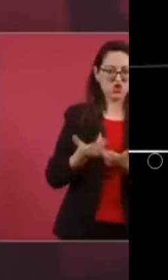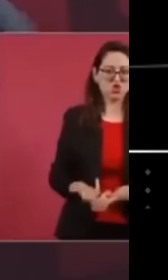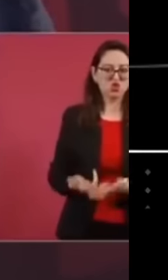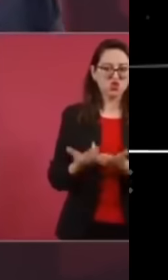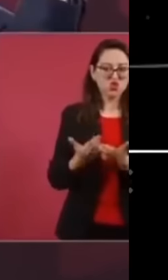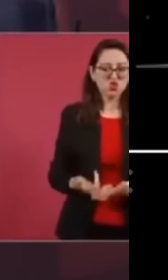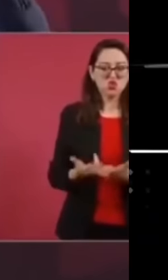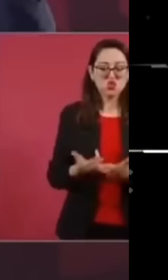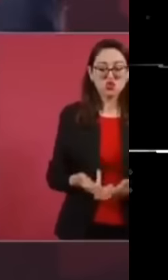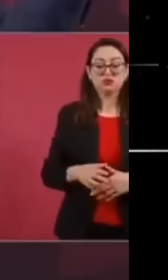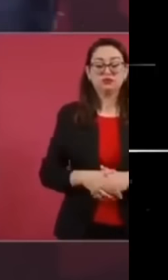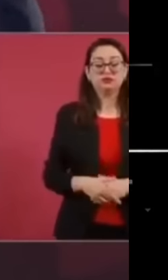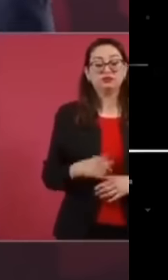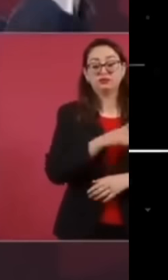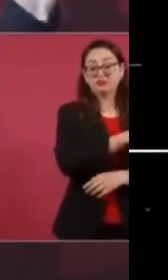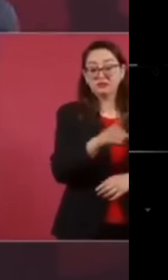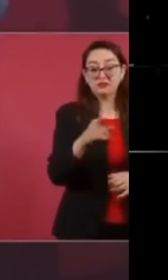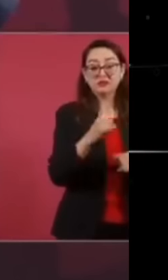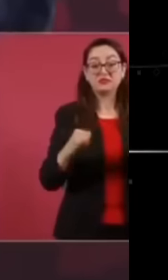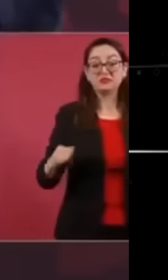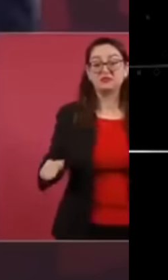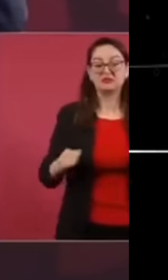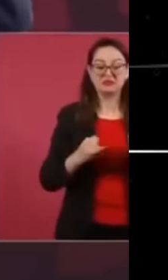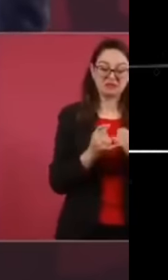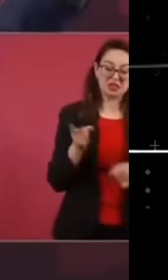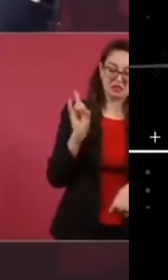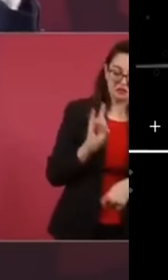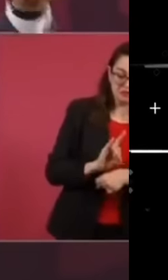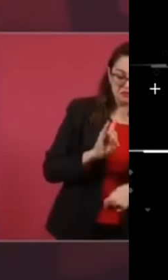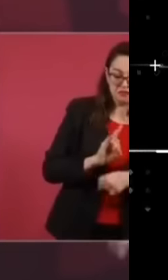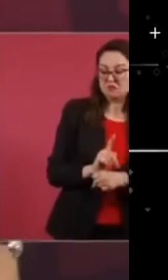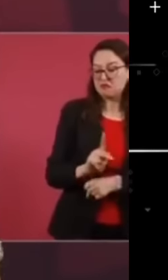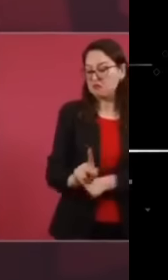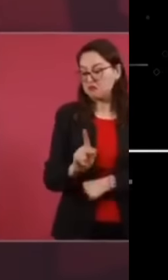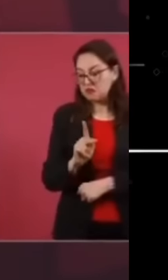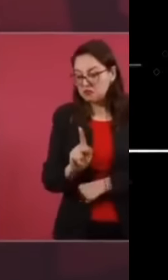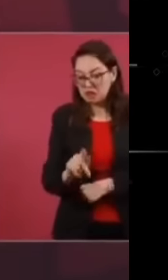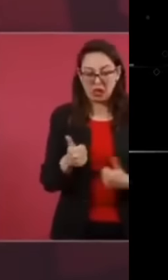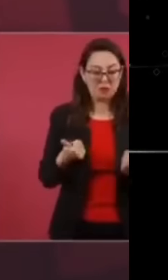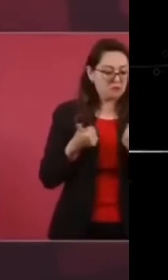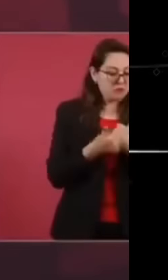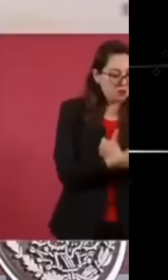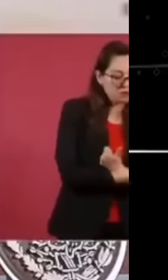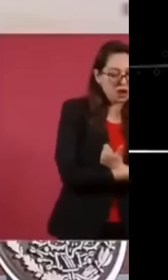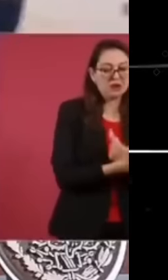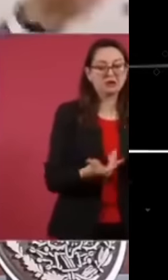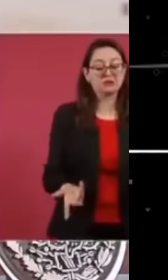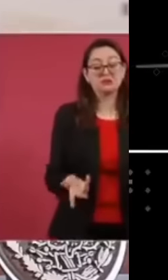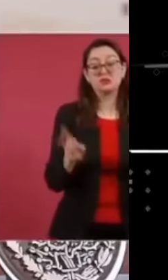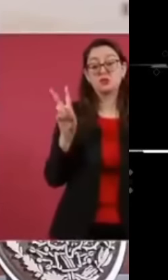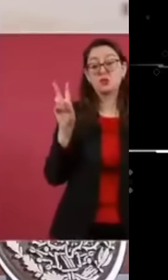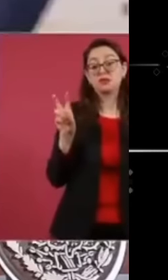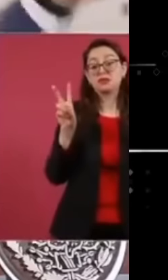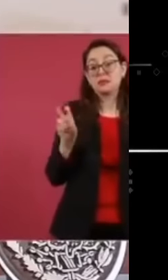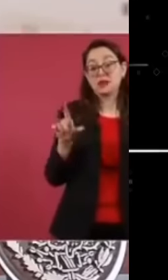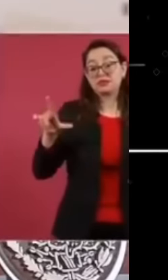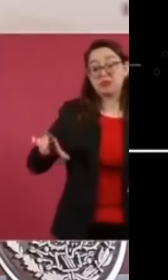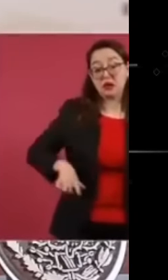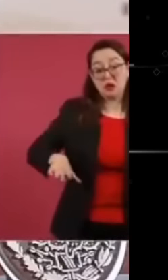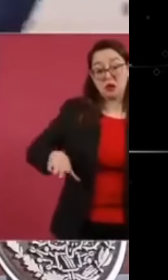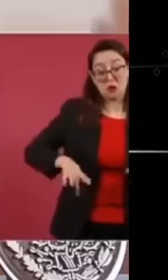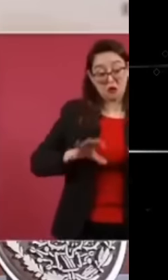organismos tapadera como le quieran Llamar sea llamados autónomos independientes